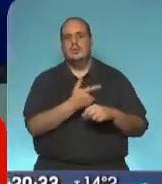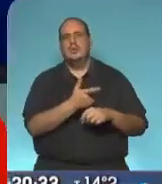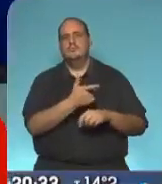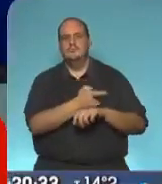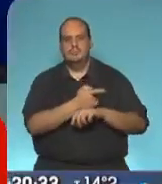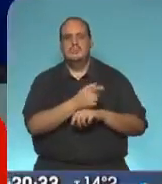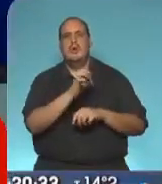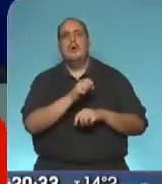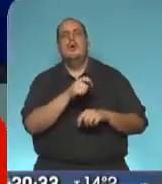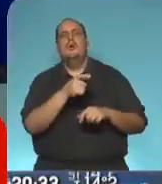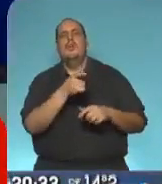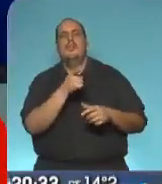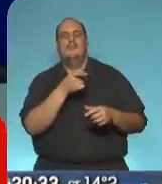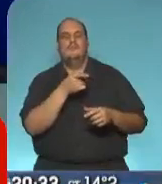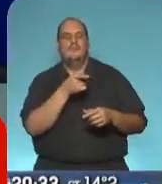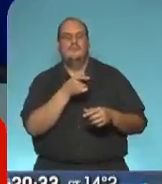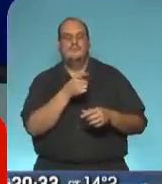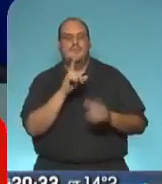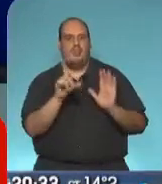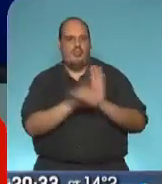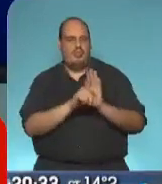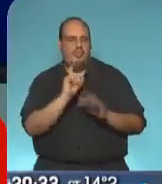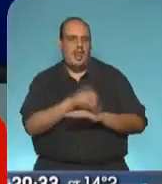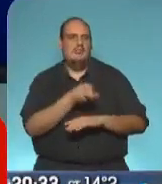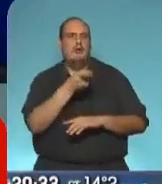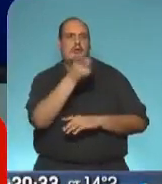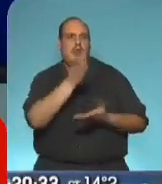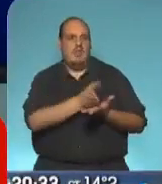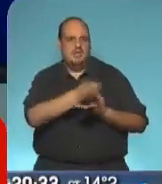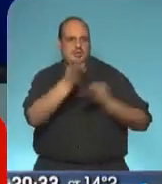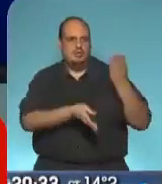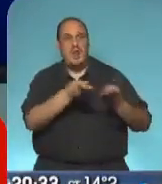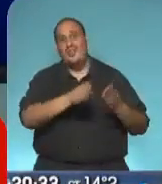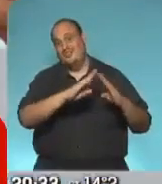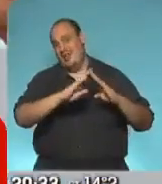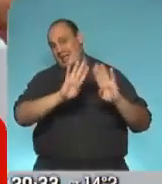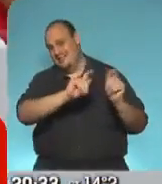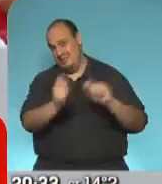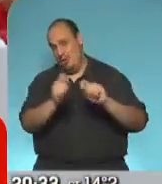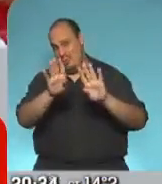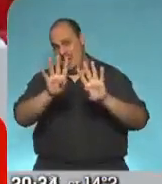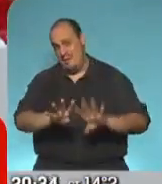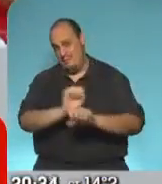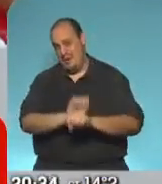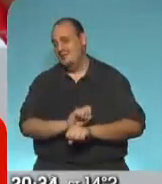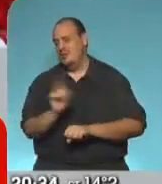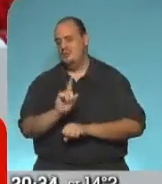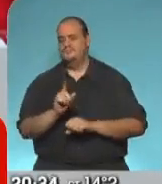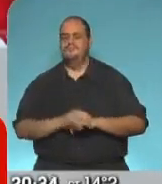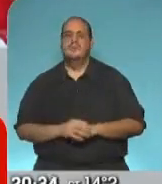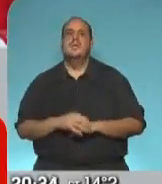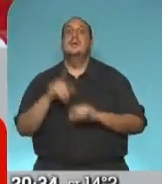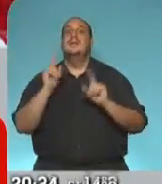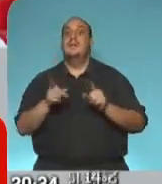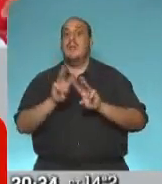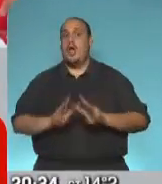y delitos de lesa humanidad. Esos eran los casos que no podía haber ni uno con prisión domiciliaria. Sí, sobre la ONU, además de la recomendación de